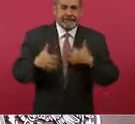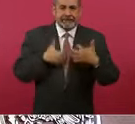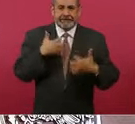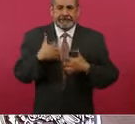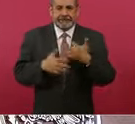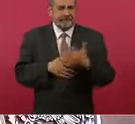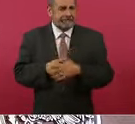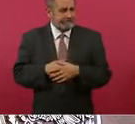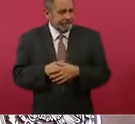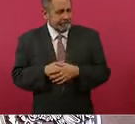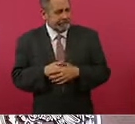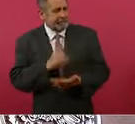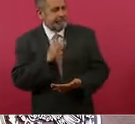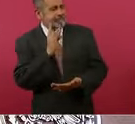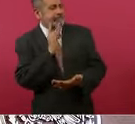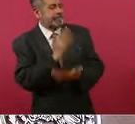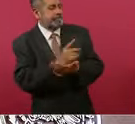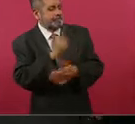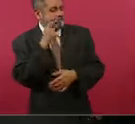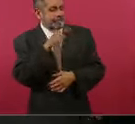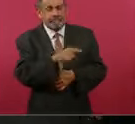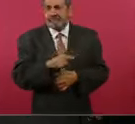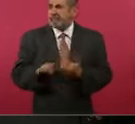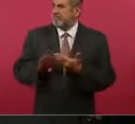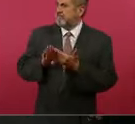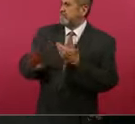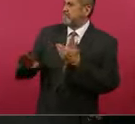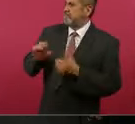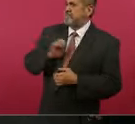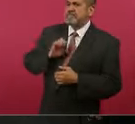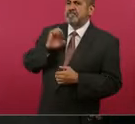su clasismo, su racismo.